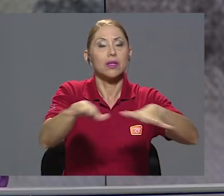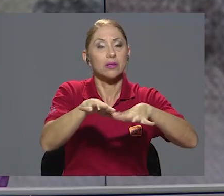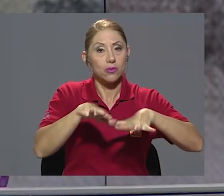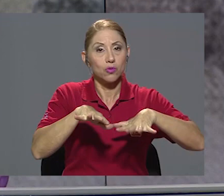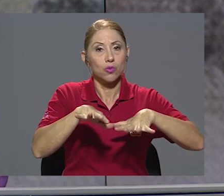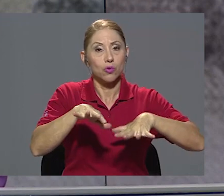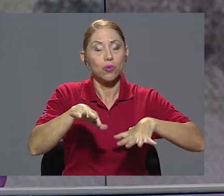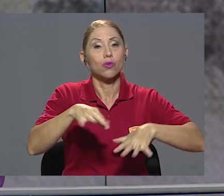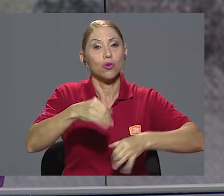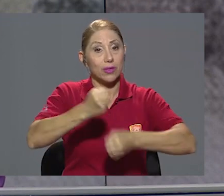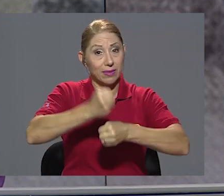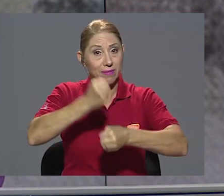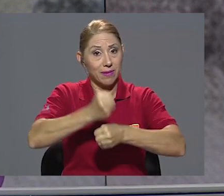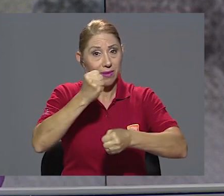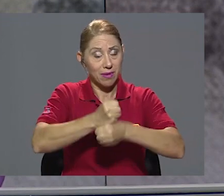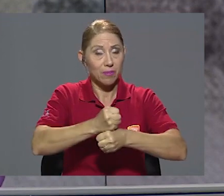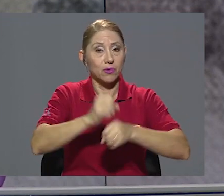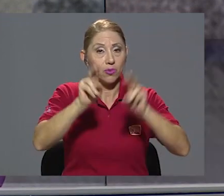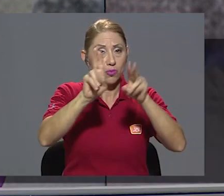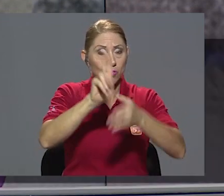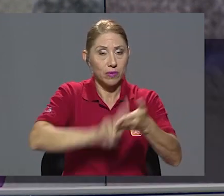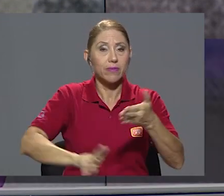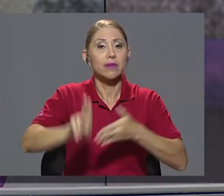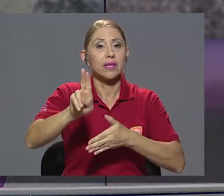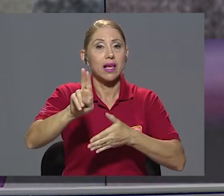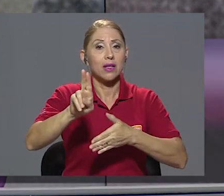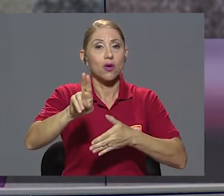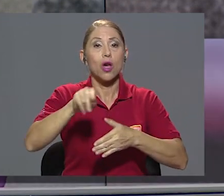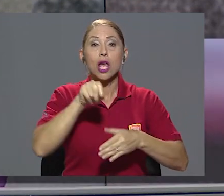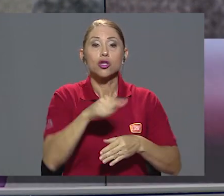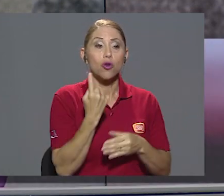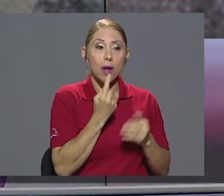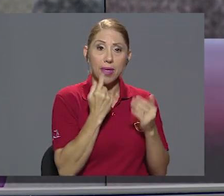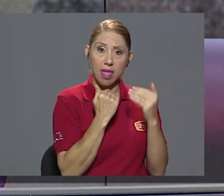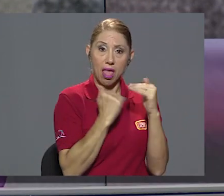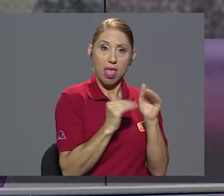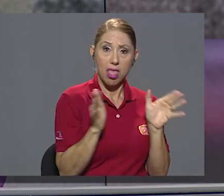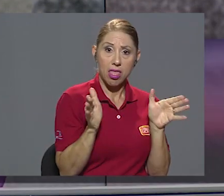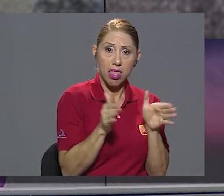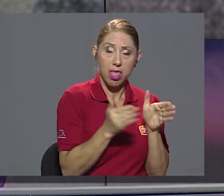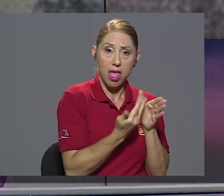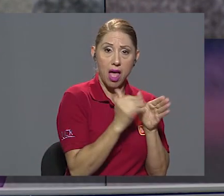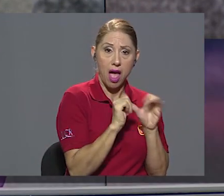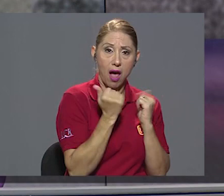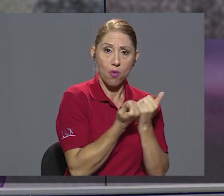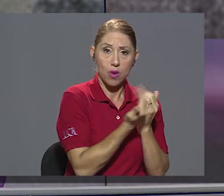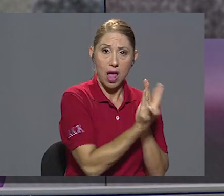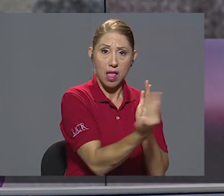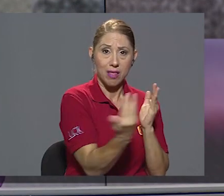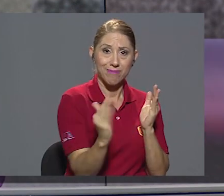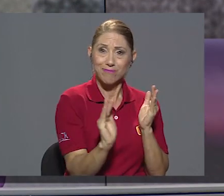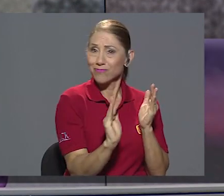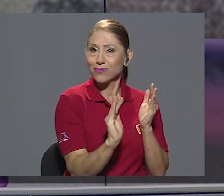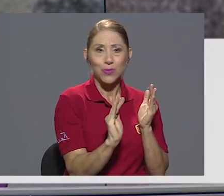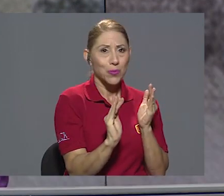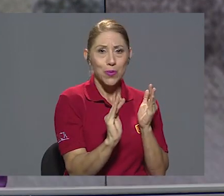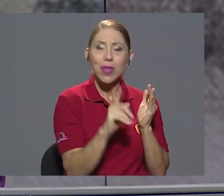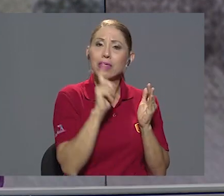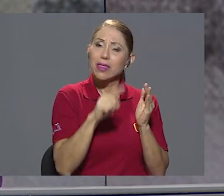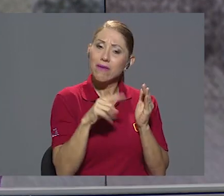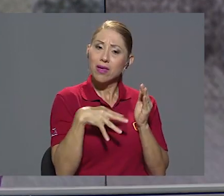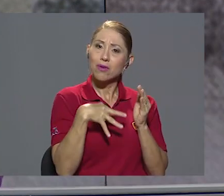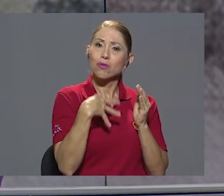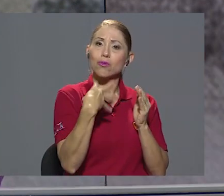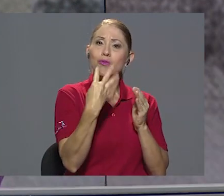donde hacemos nuestro quehacer universitario trasciende el aula, trasciende cada una de las aulas para llevarnos